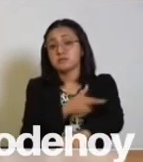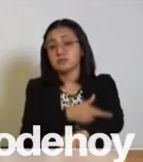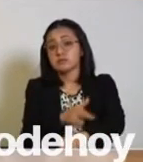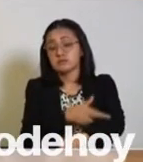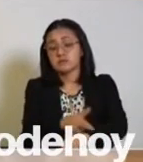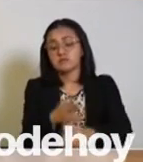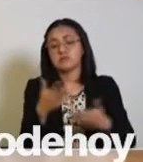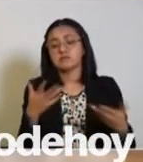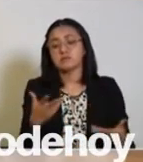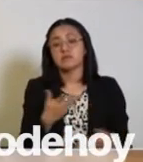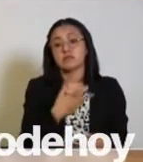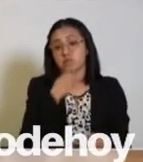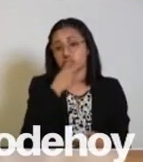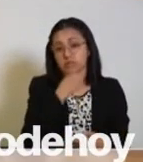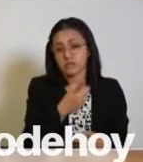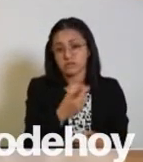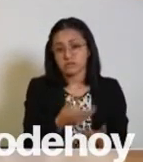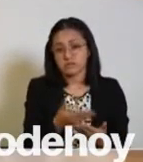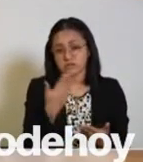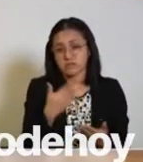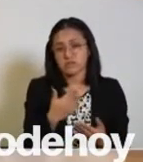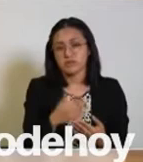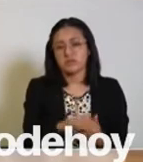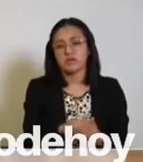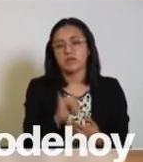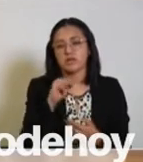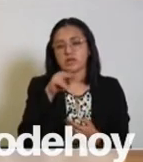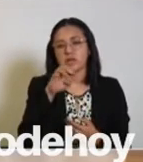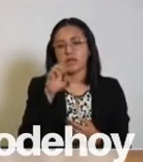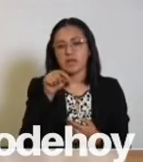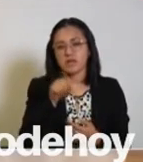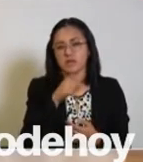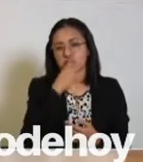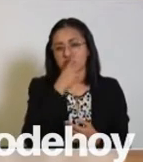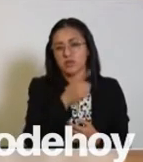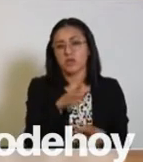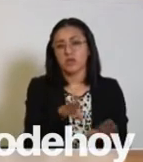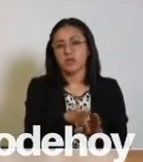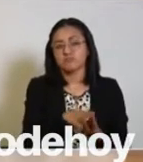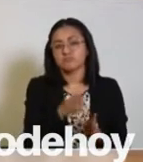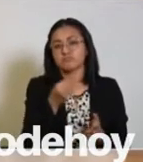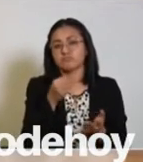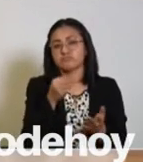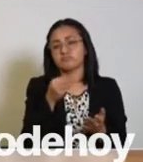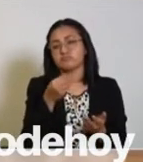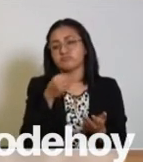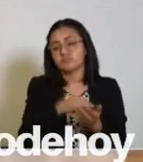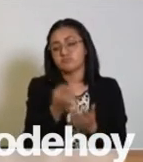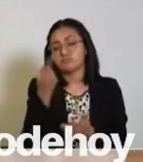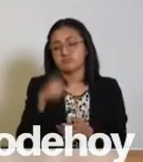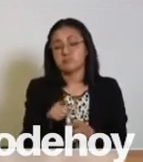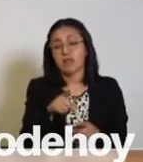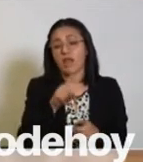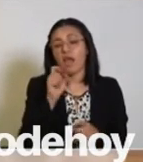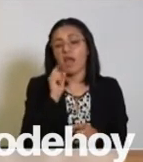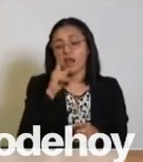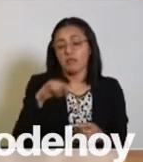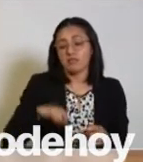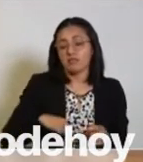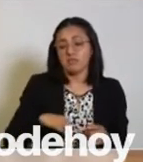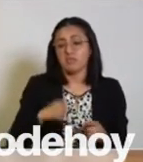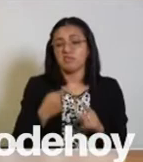que tú refiere es la que dicta el ine por impugnación que hiciera alguna parte interesada